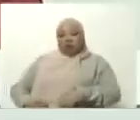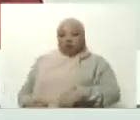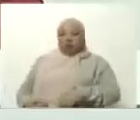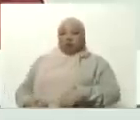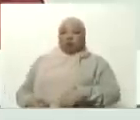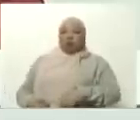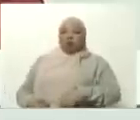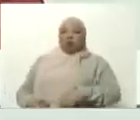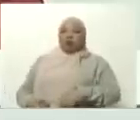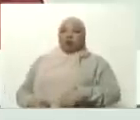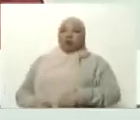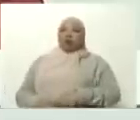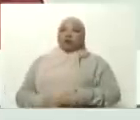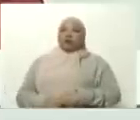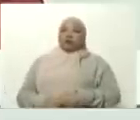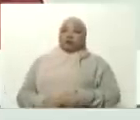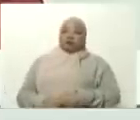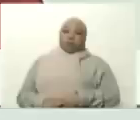insuficiente.